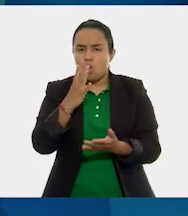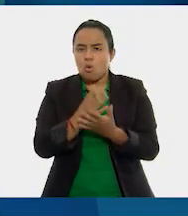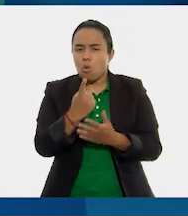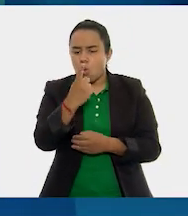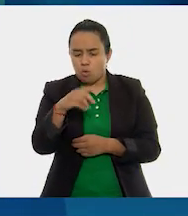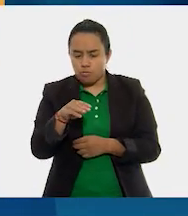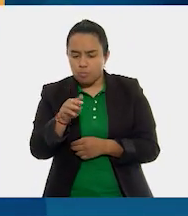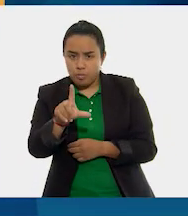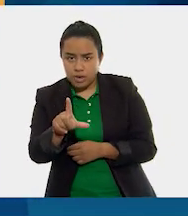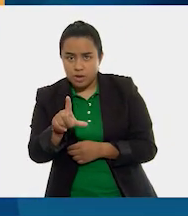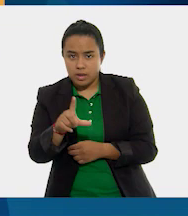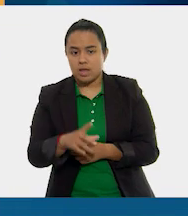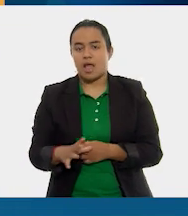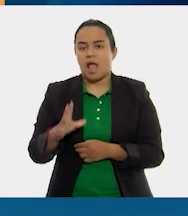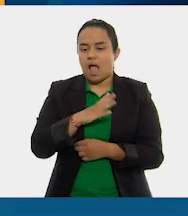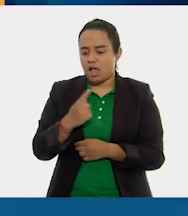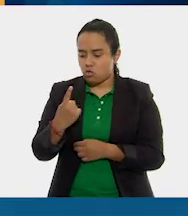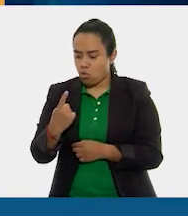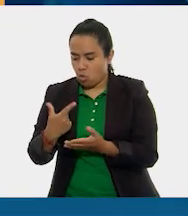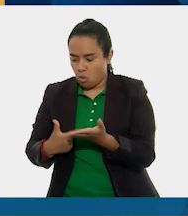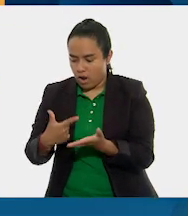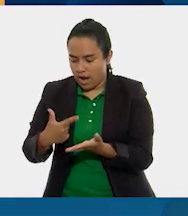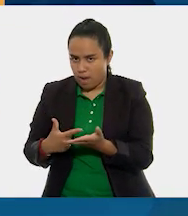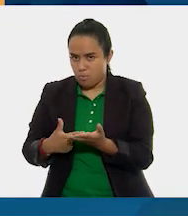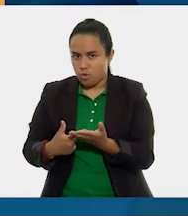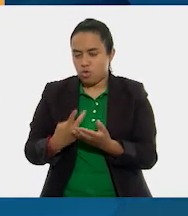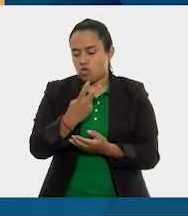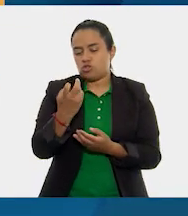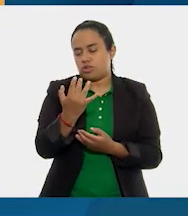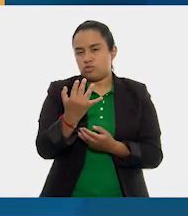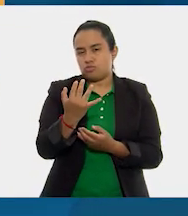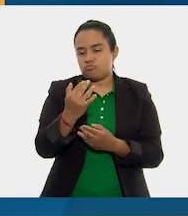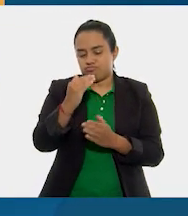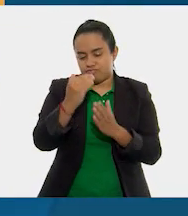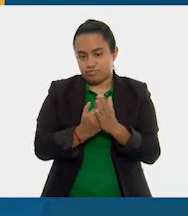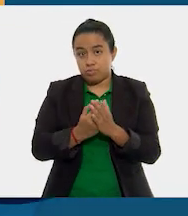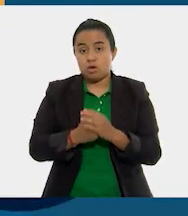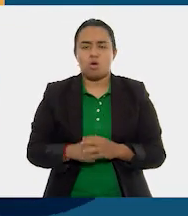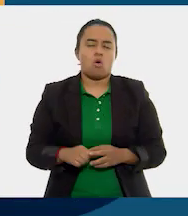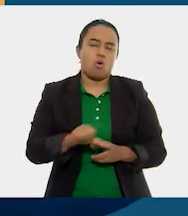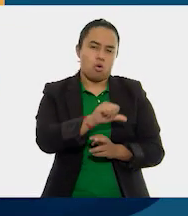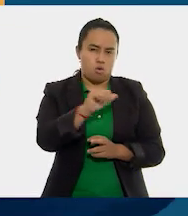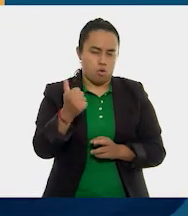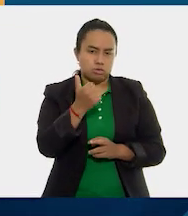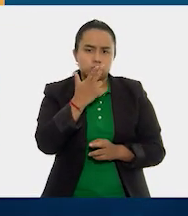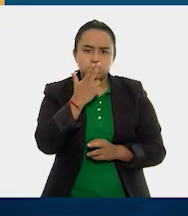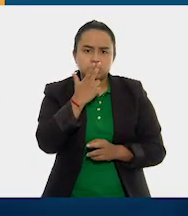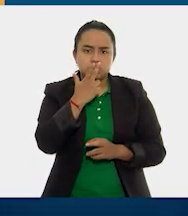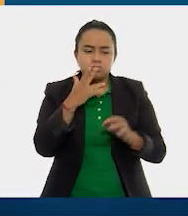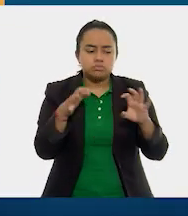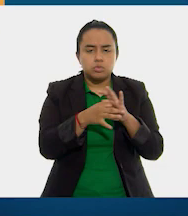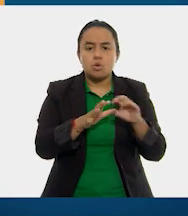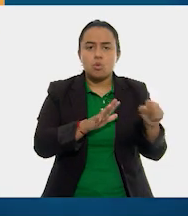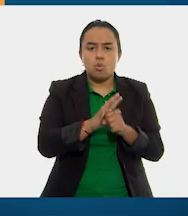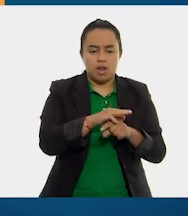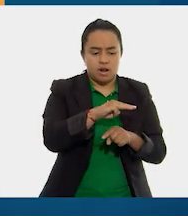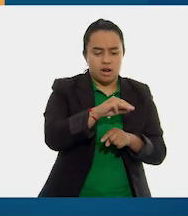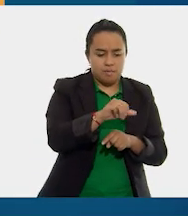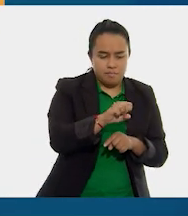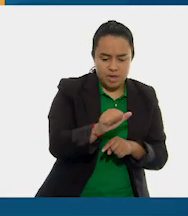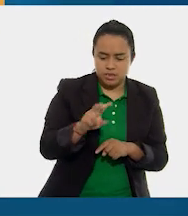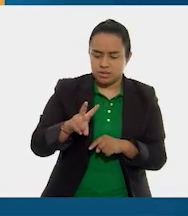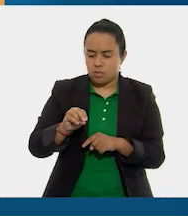mililitro, tendríamos 1 gramo en lugar de 250. Otras sustancias tienen relaciones masa-volumen